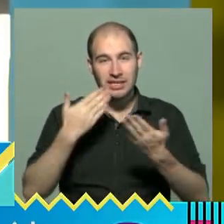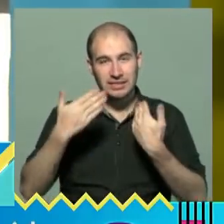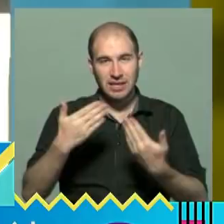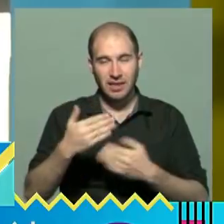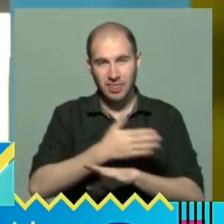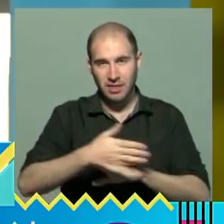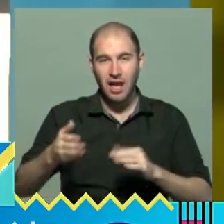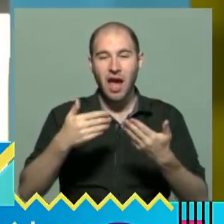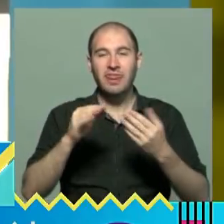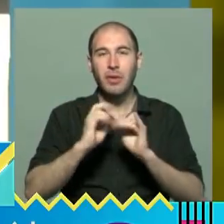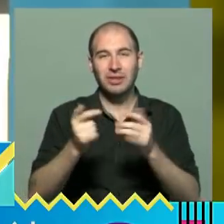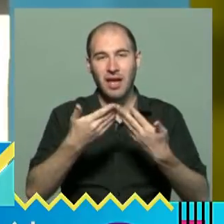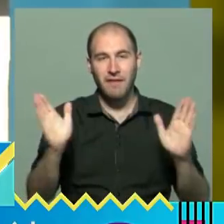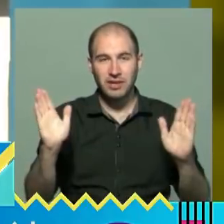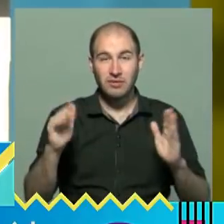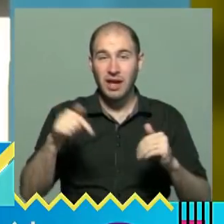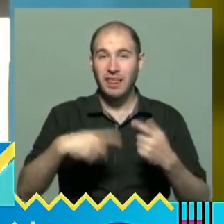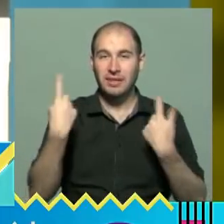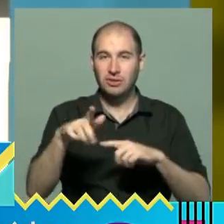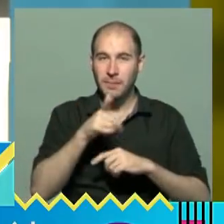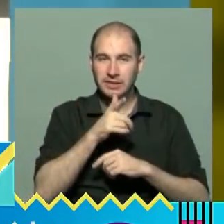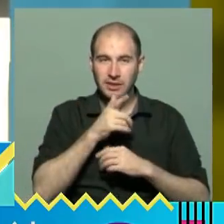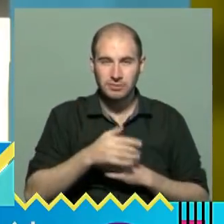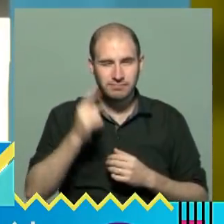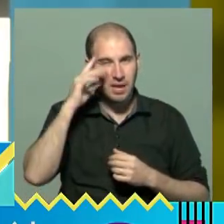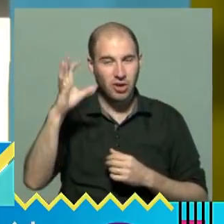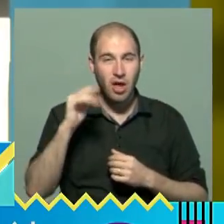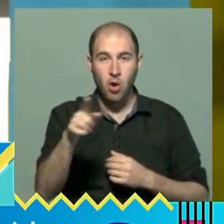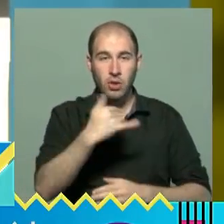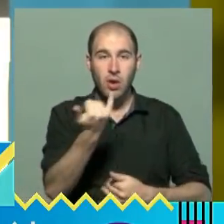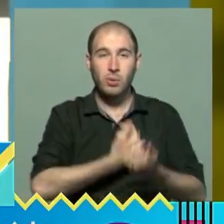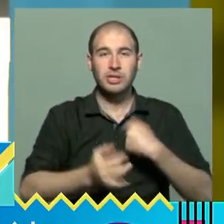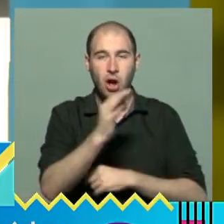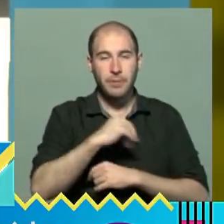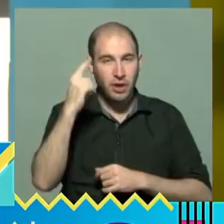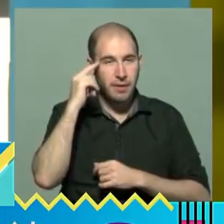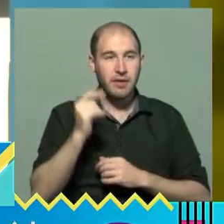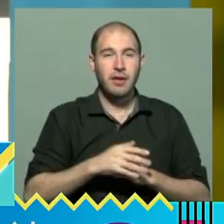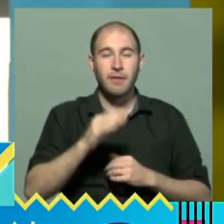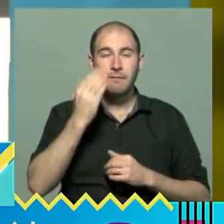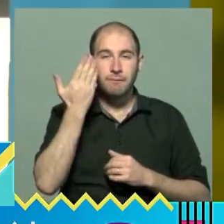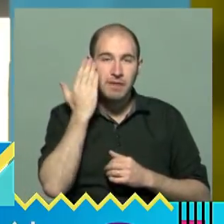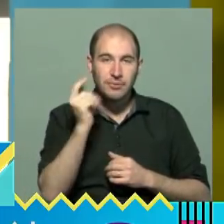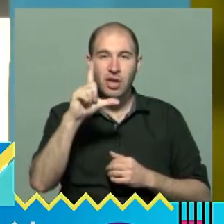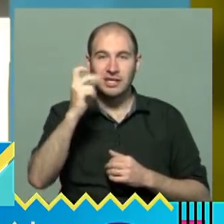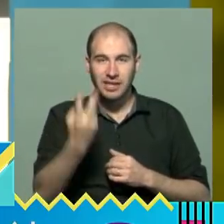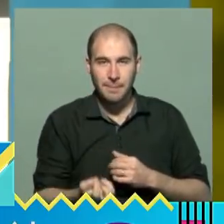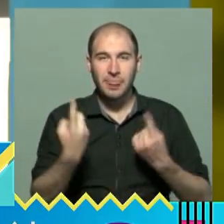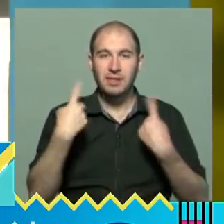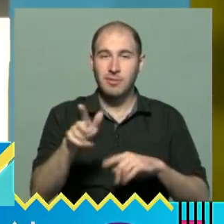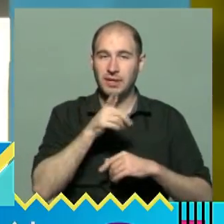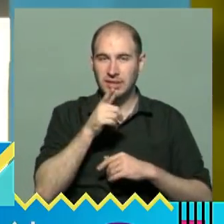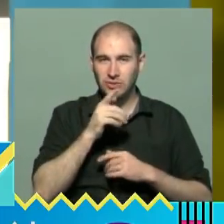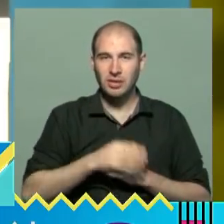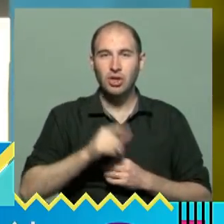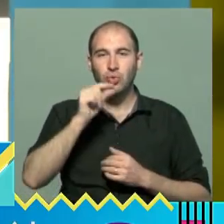el debate está abierto, por supuesto, aquí en Distintos Parecidos. Recordamos que ustedes pueden darnos su opinión en las redes sociales, estamos en Facebook y en Instagram como